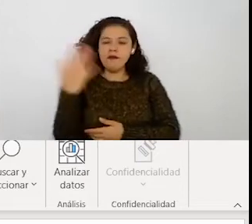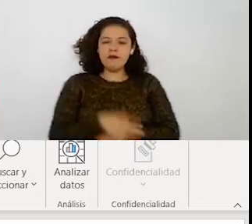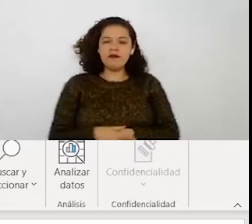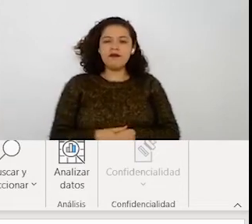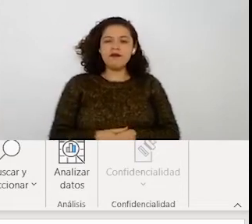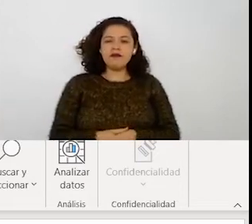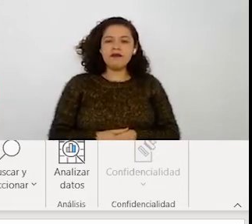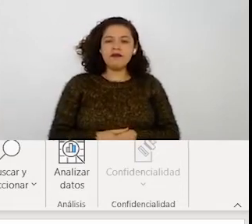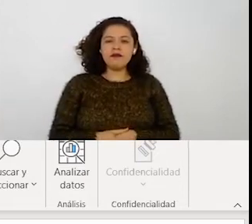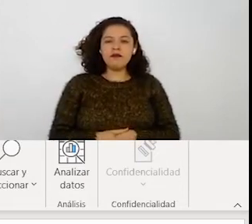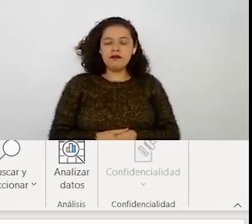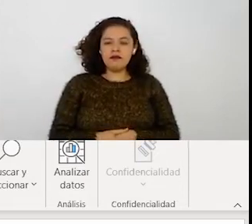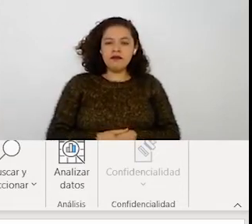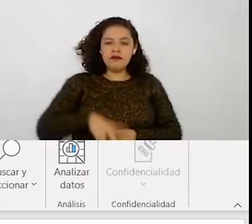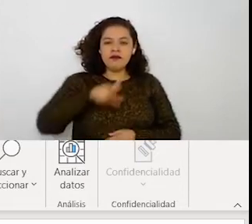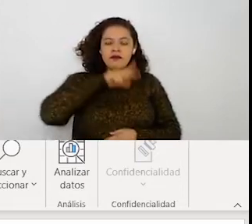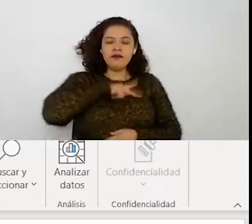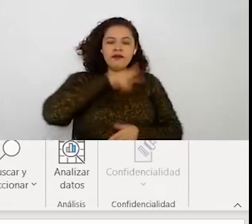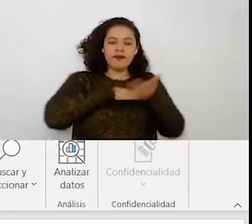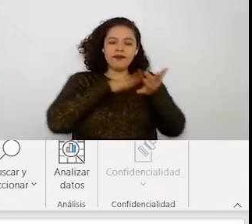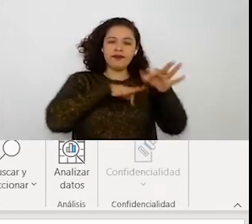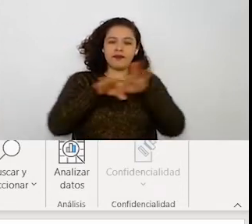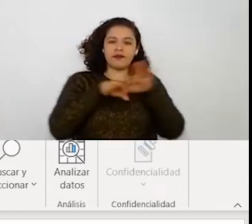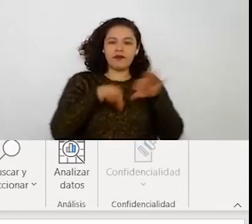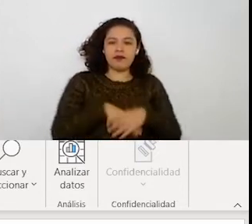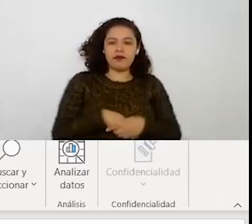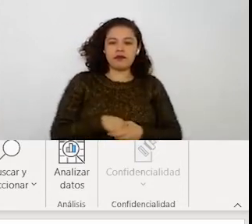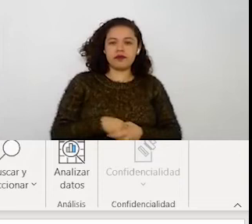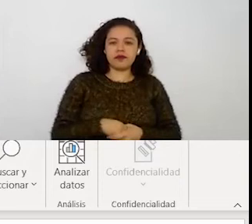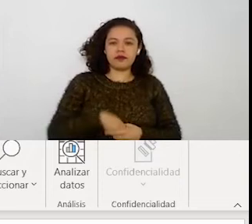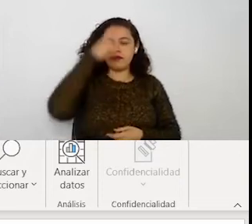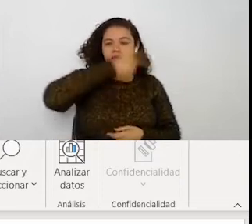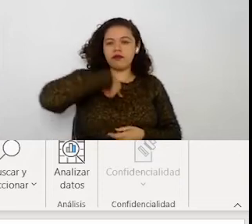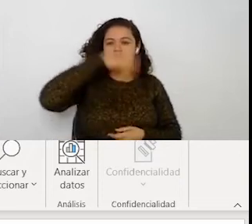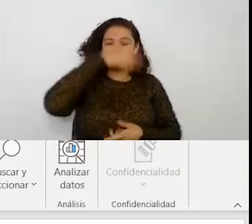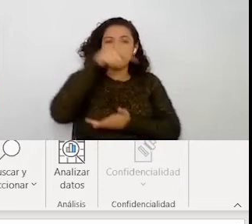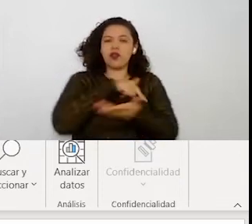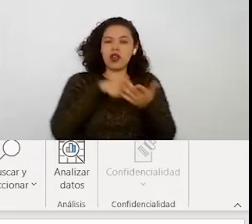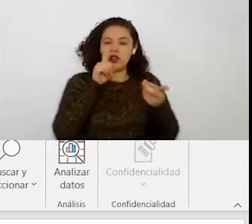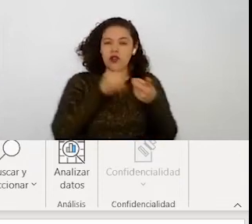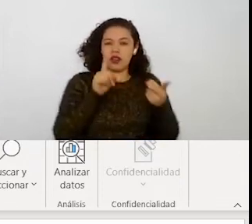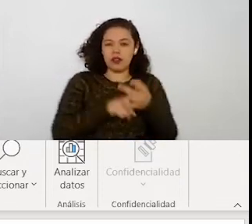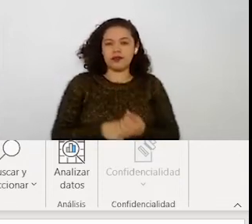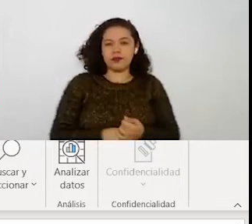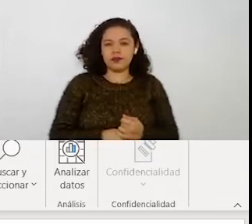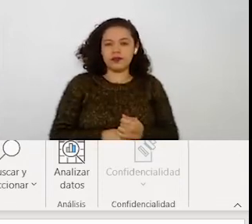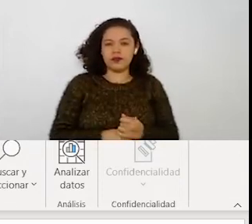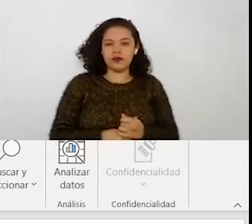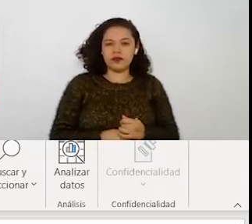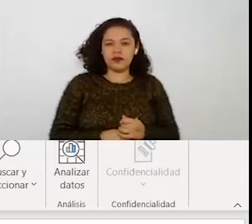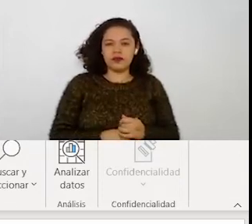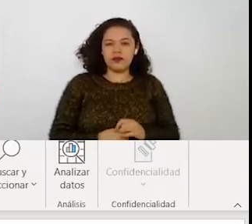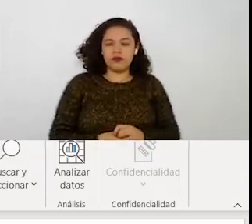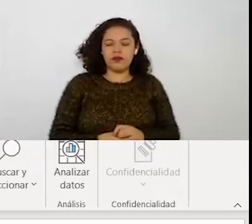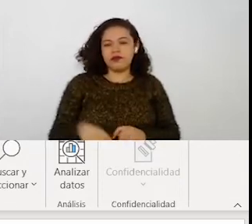es en mi en mi hoja de trabajo en mi hoja de trabajo para yo saber en dónde van entonces bueno Aquí yo le puse